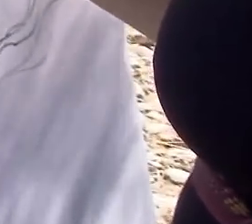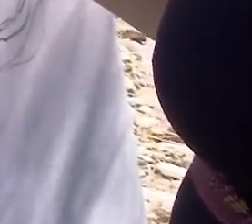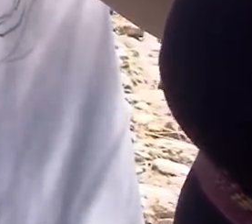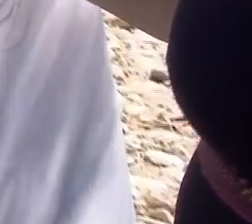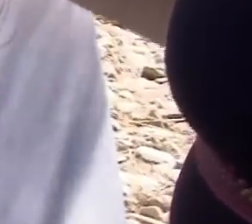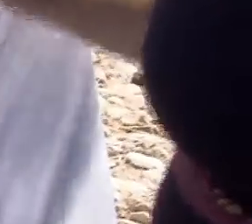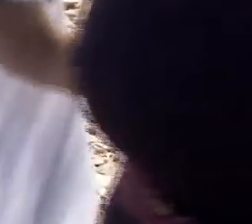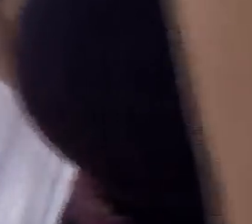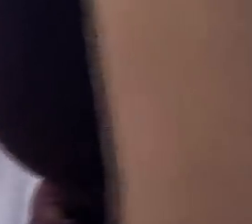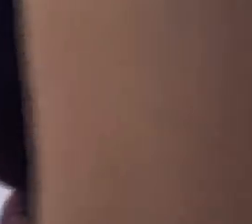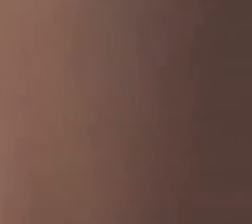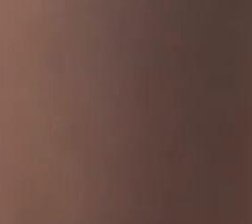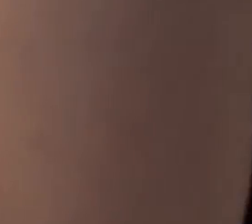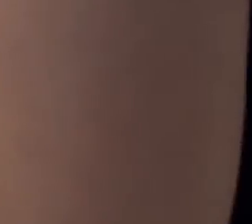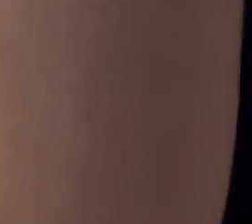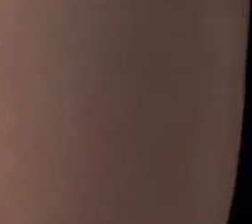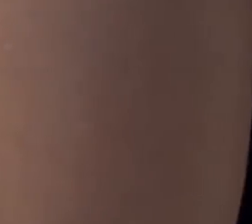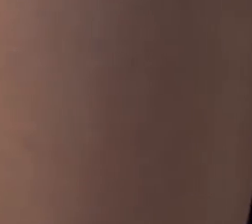Carlos Muria,